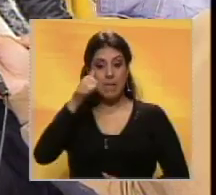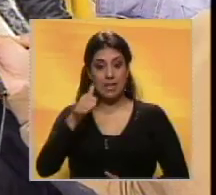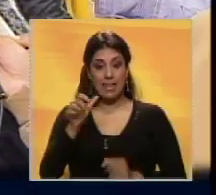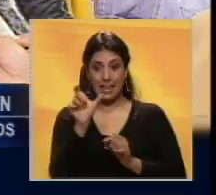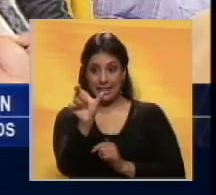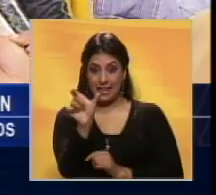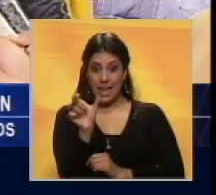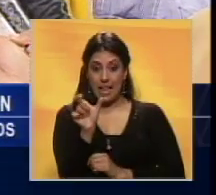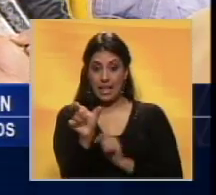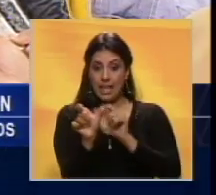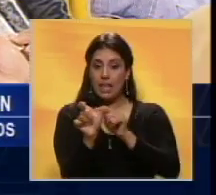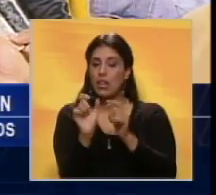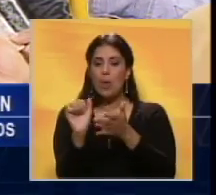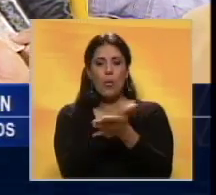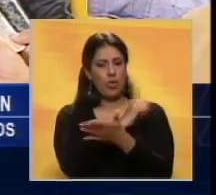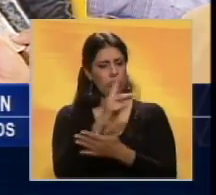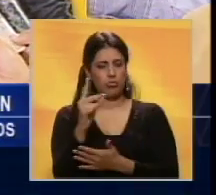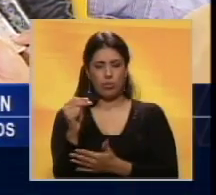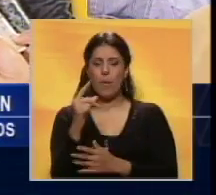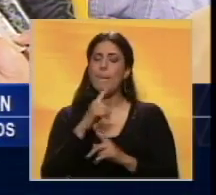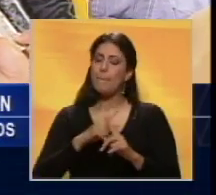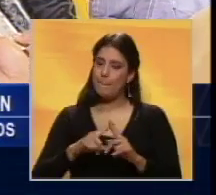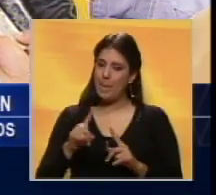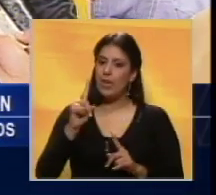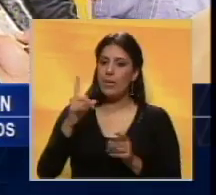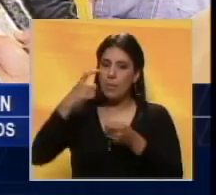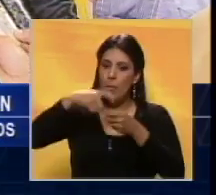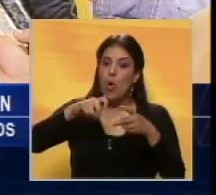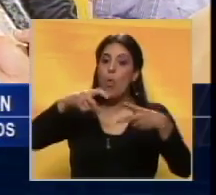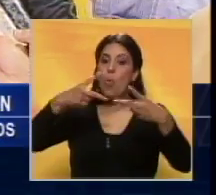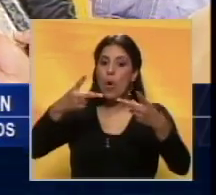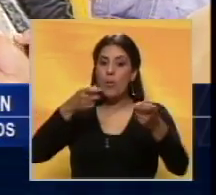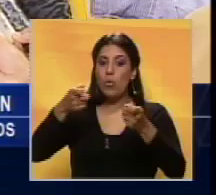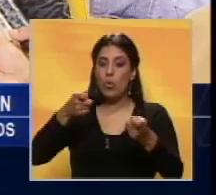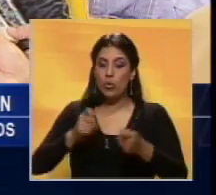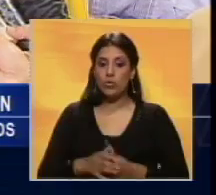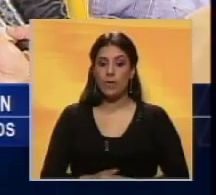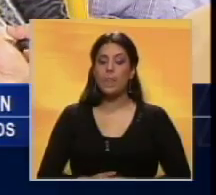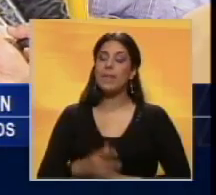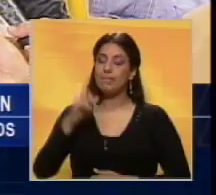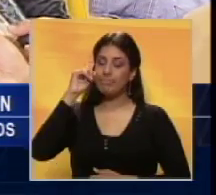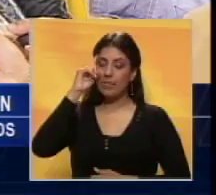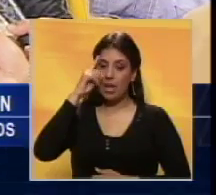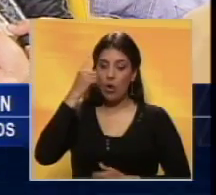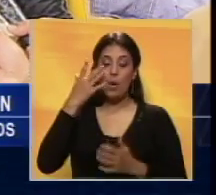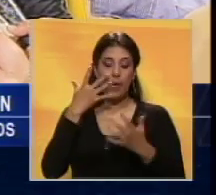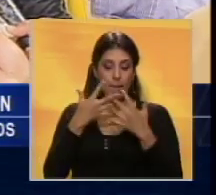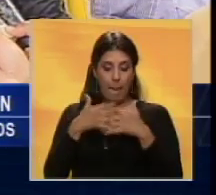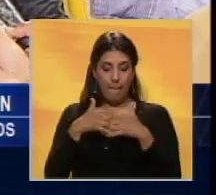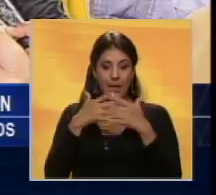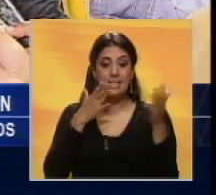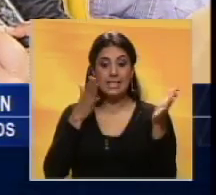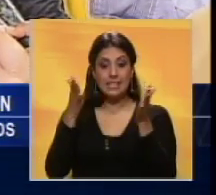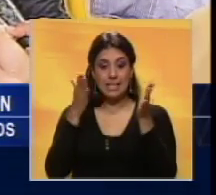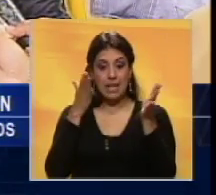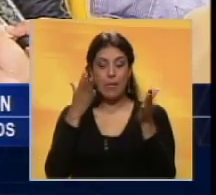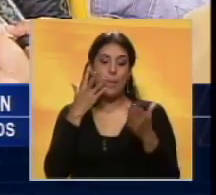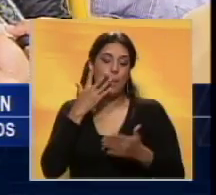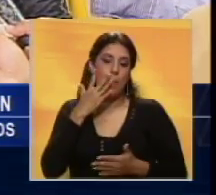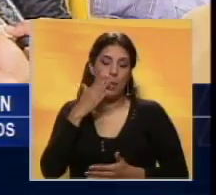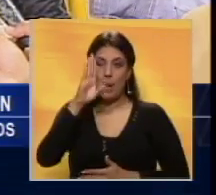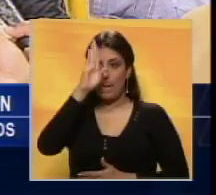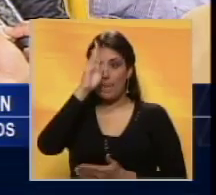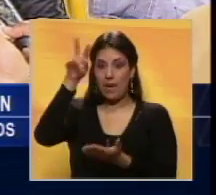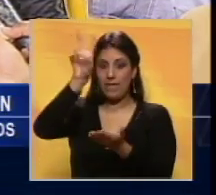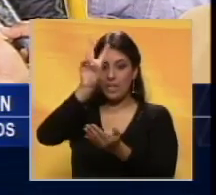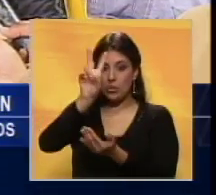las tarjetas no van a desaparecer siempre y cuando se adapten a las nuevas medidas. Recordó que empresas prestadoras de servicio como el Banco